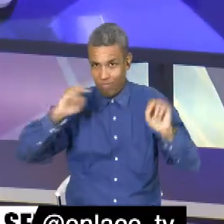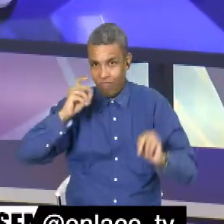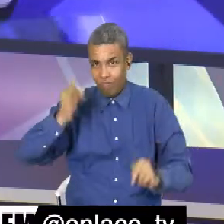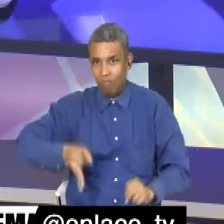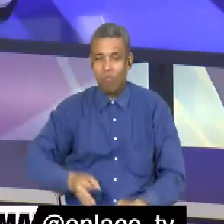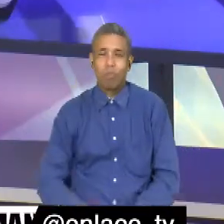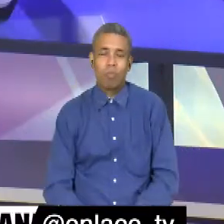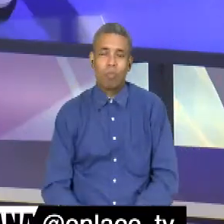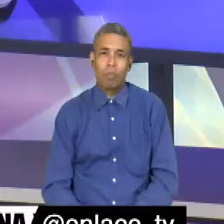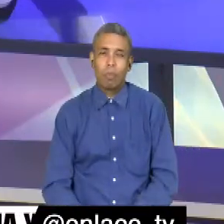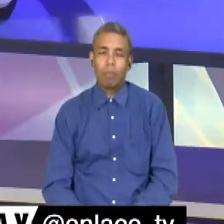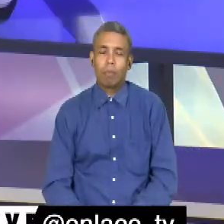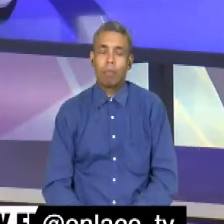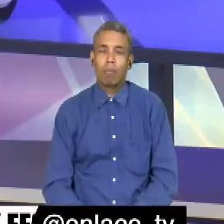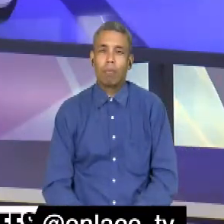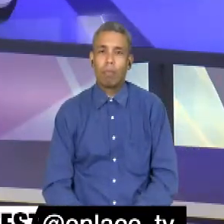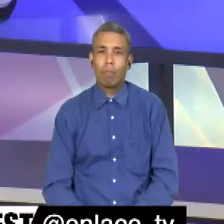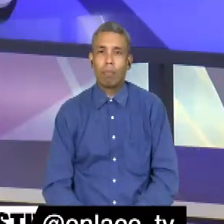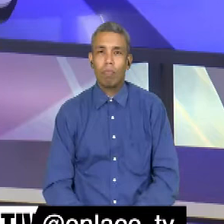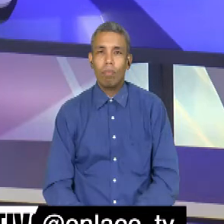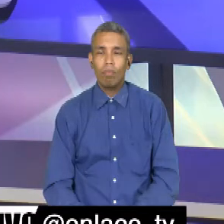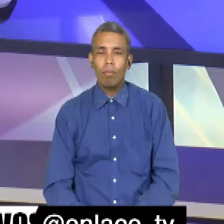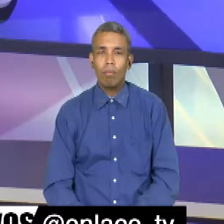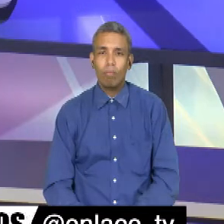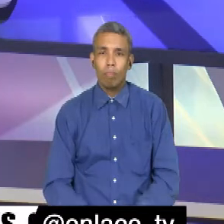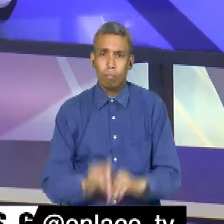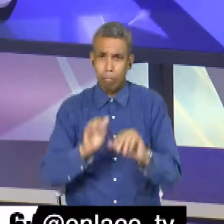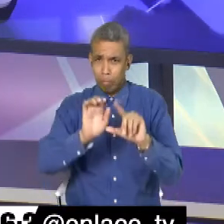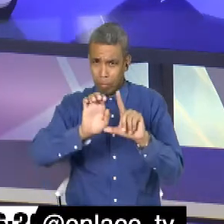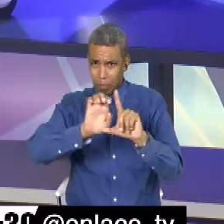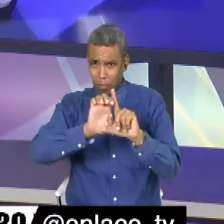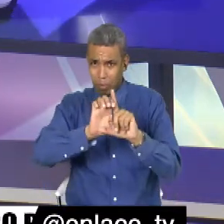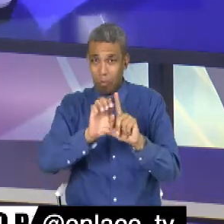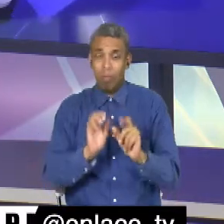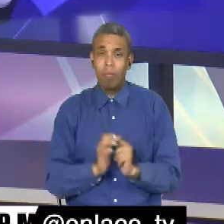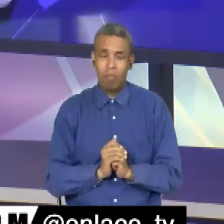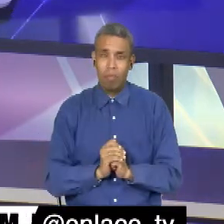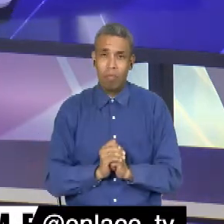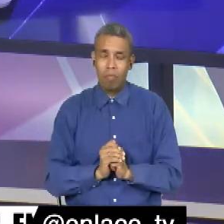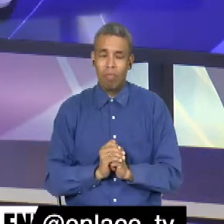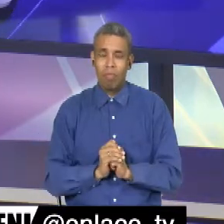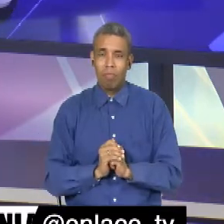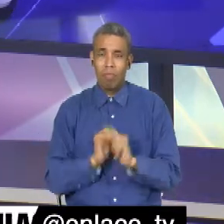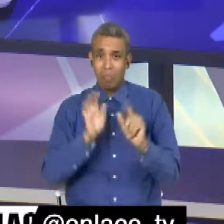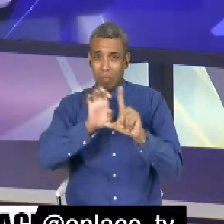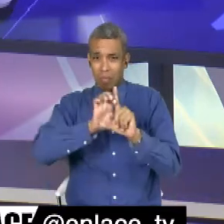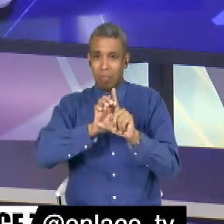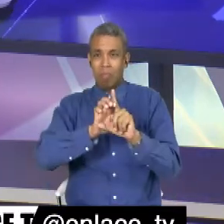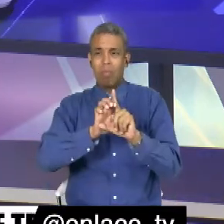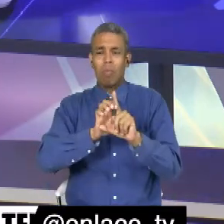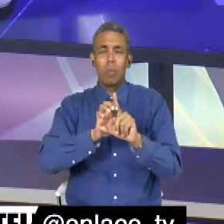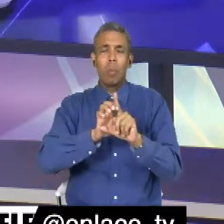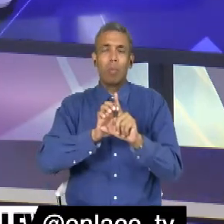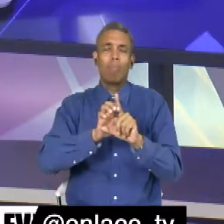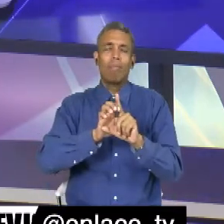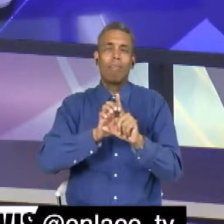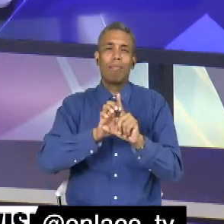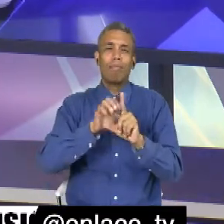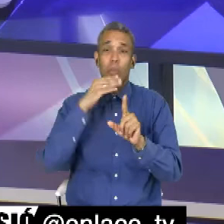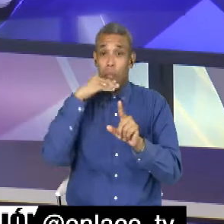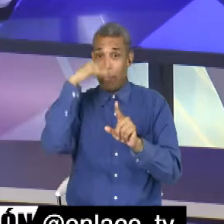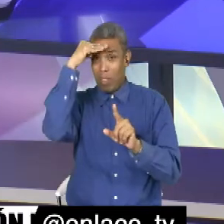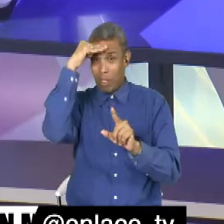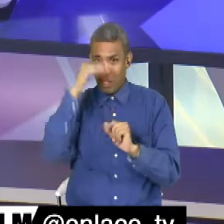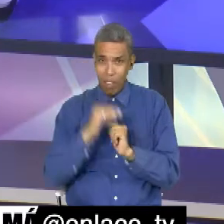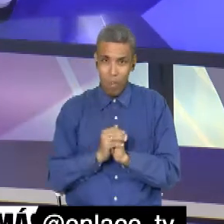Enlace Televisión siempre presente en los eventos más importantes del país y en esta oportunidad lo hace desde la capital de la eterna primavera en Medellín, en donde